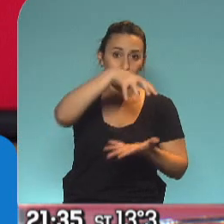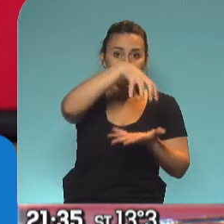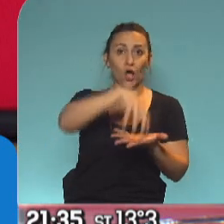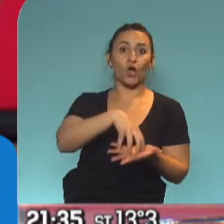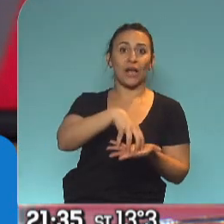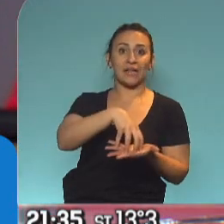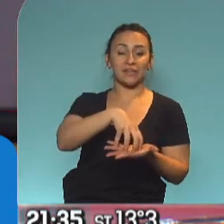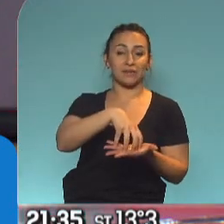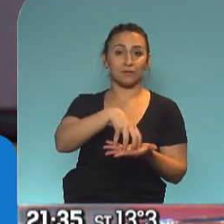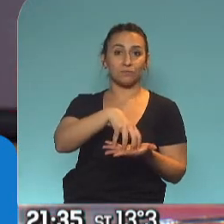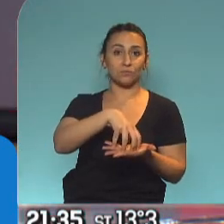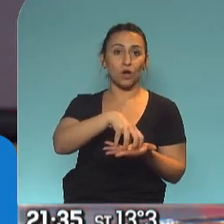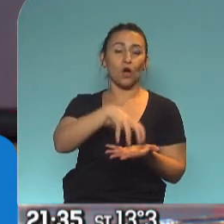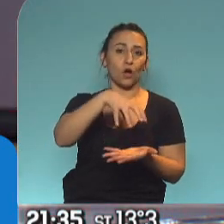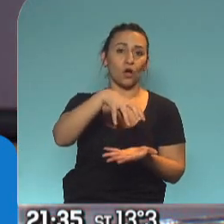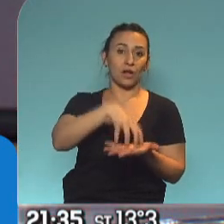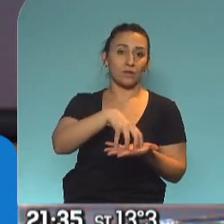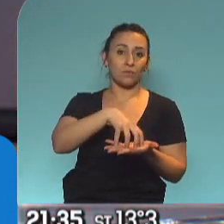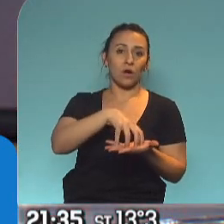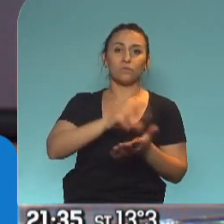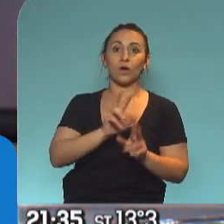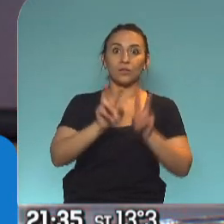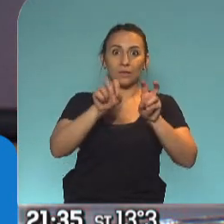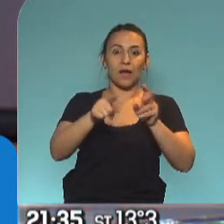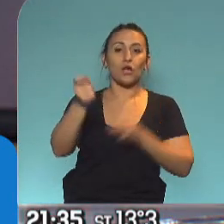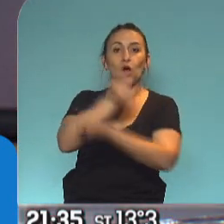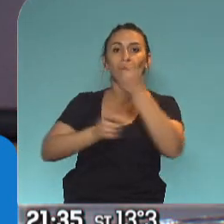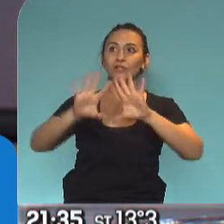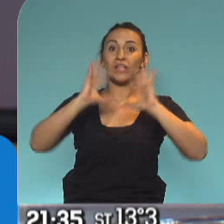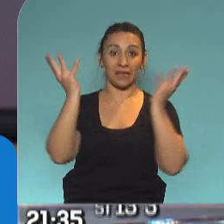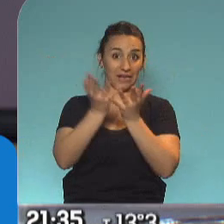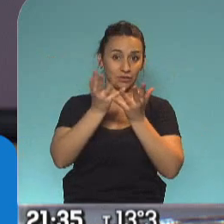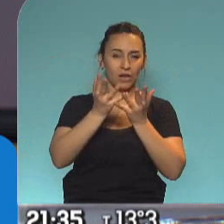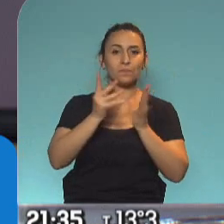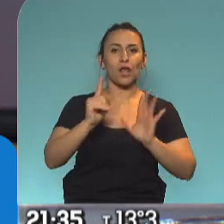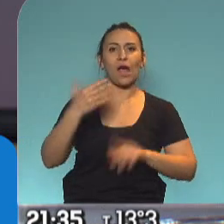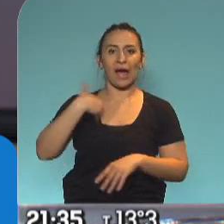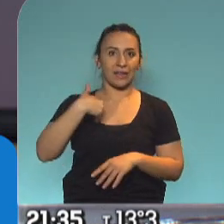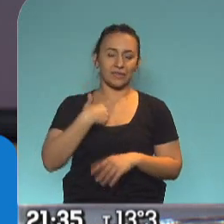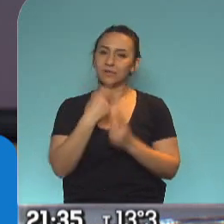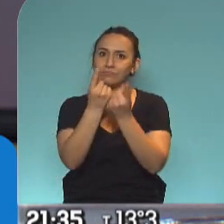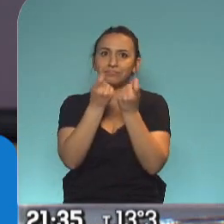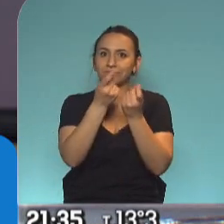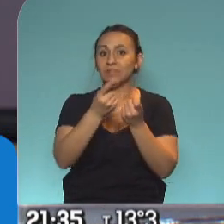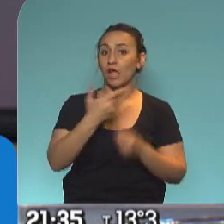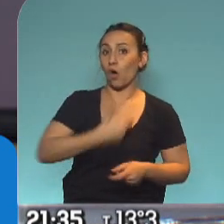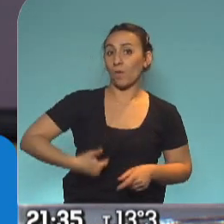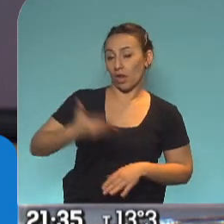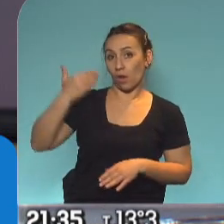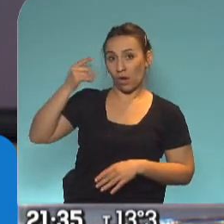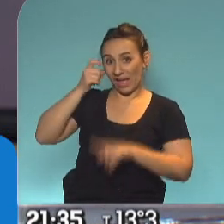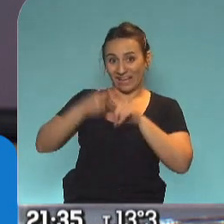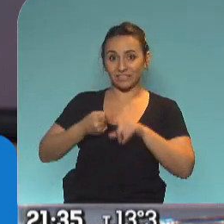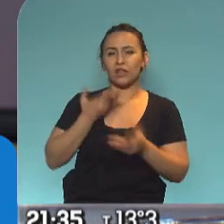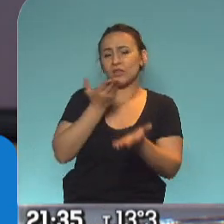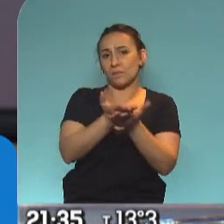organismo que gira alrededor de los temas del comercio internacional, pero que Argentina le requirió durante el gobierno anterior que monitoree la integridad y